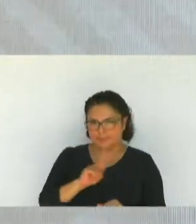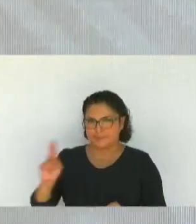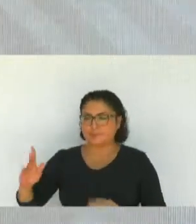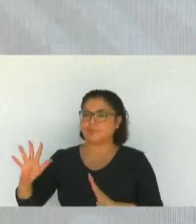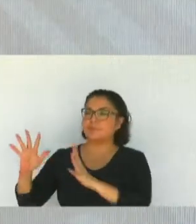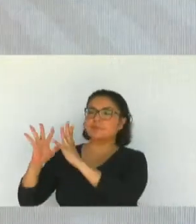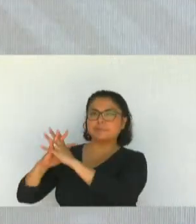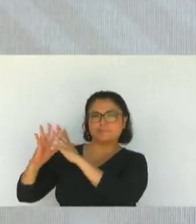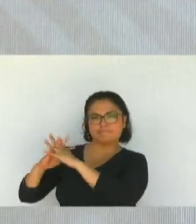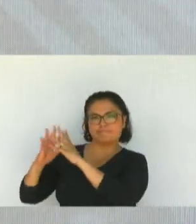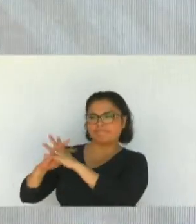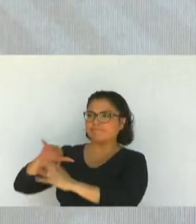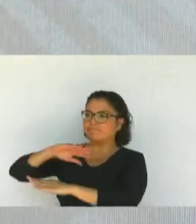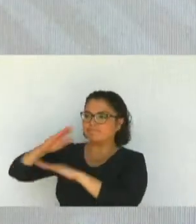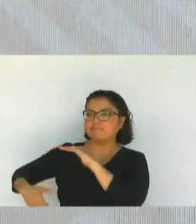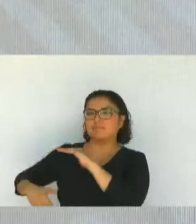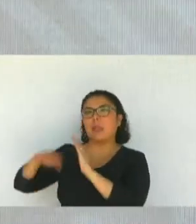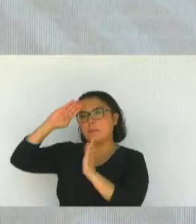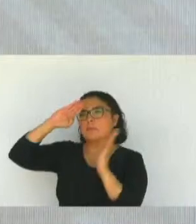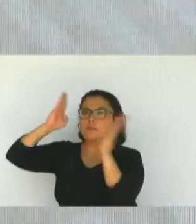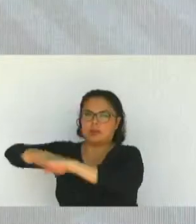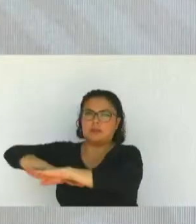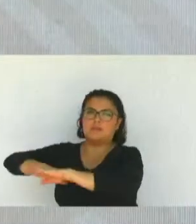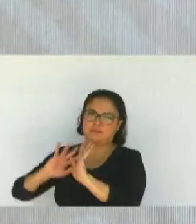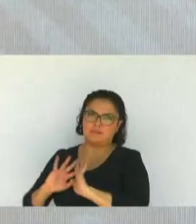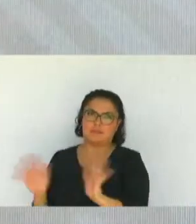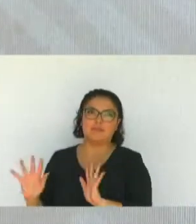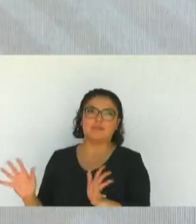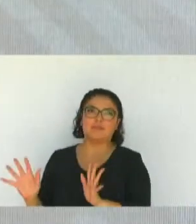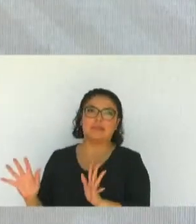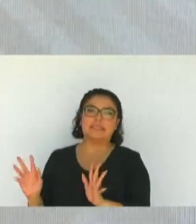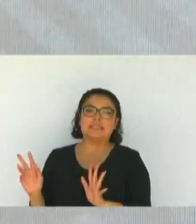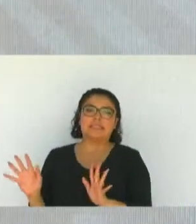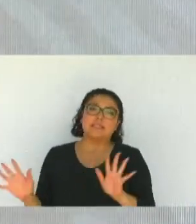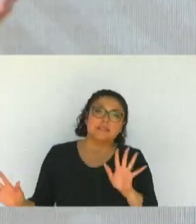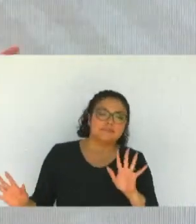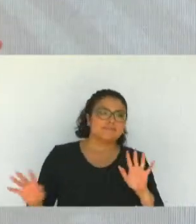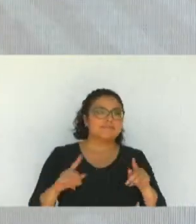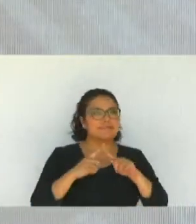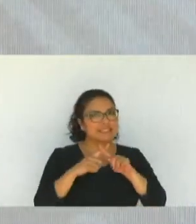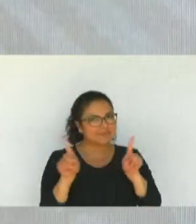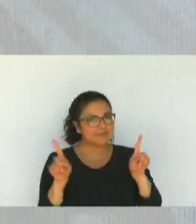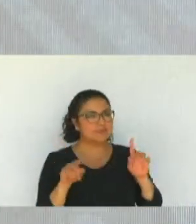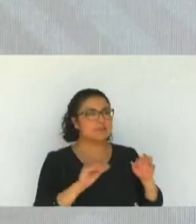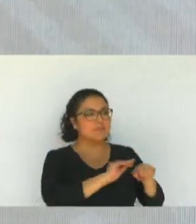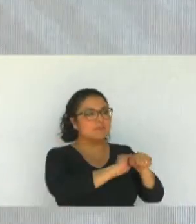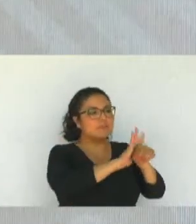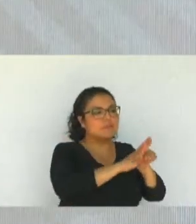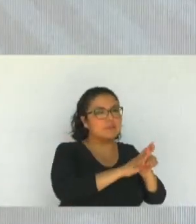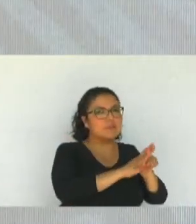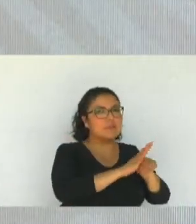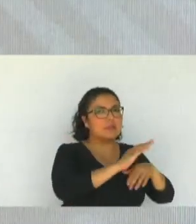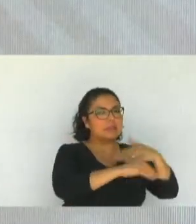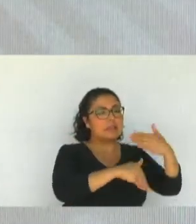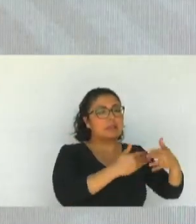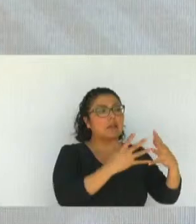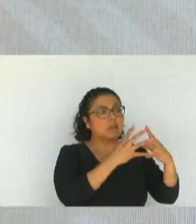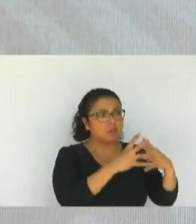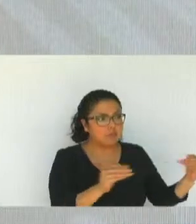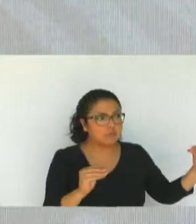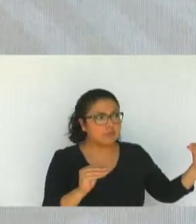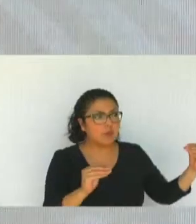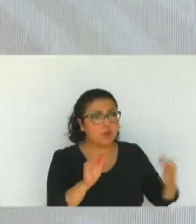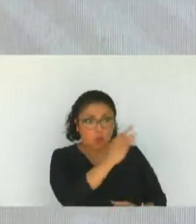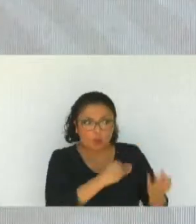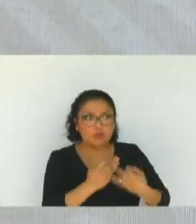paz, pero cuando acaba la pandemia, no necesariamente inmediatamente hay salud para todas y para todos.